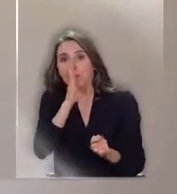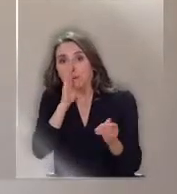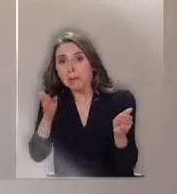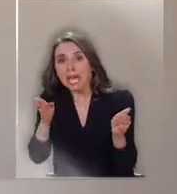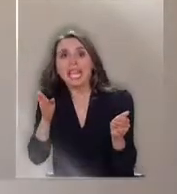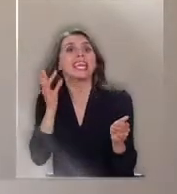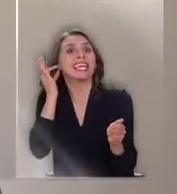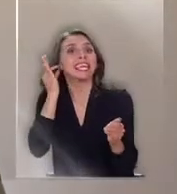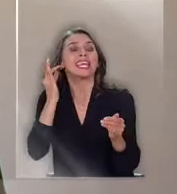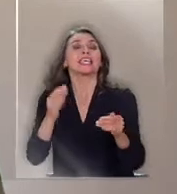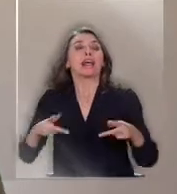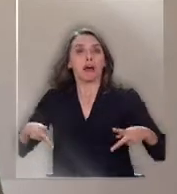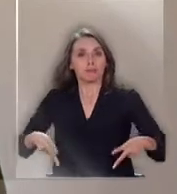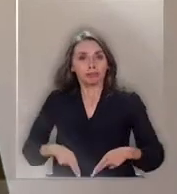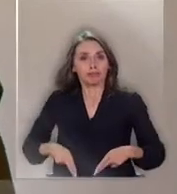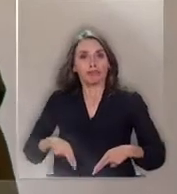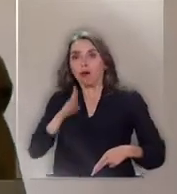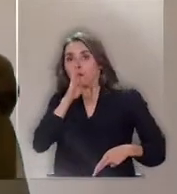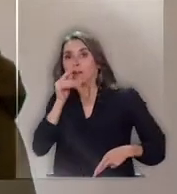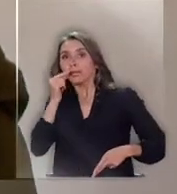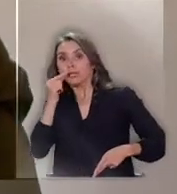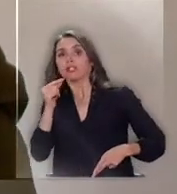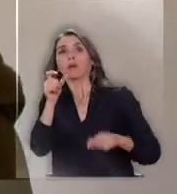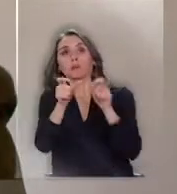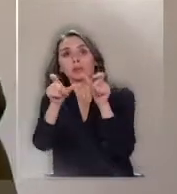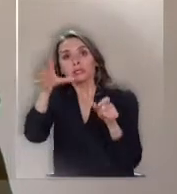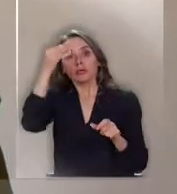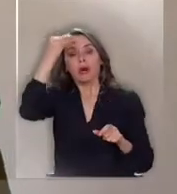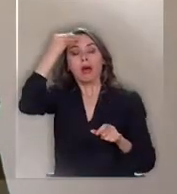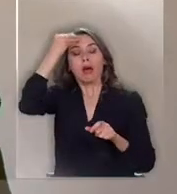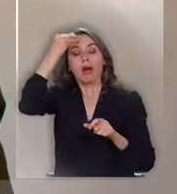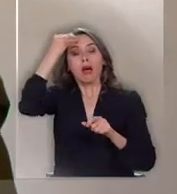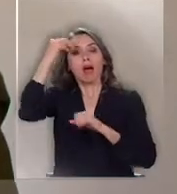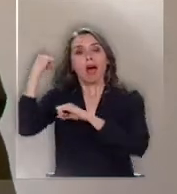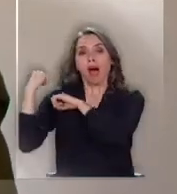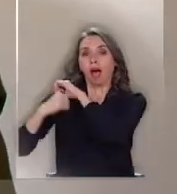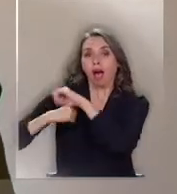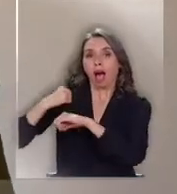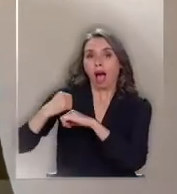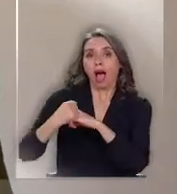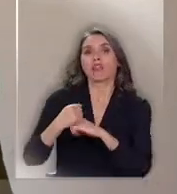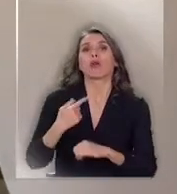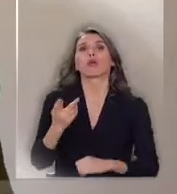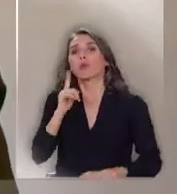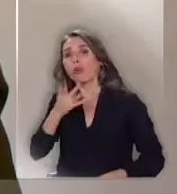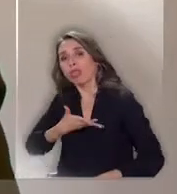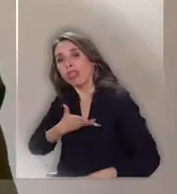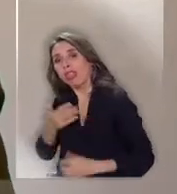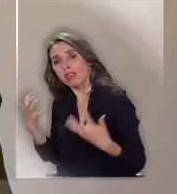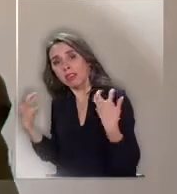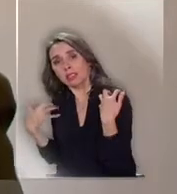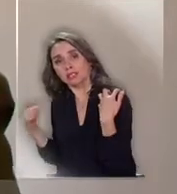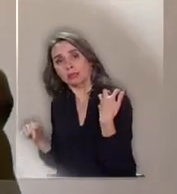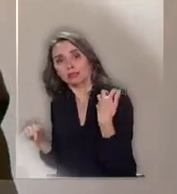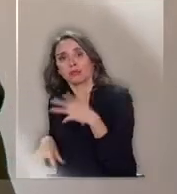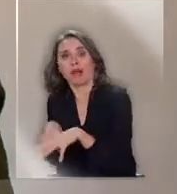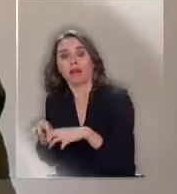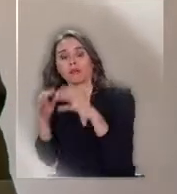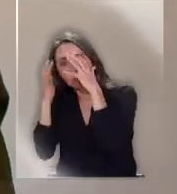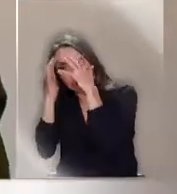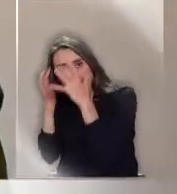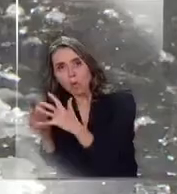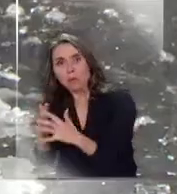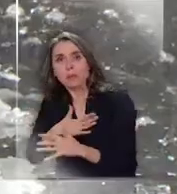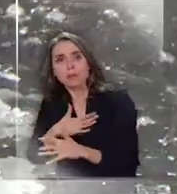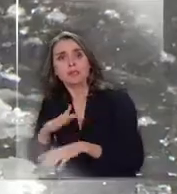también de que la gente ha tomado más conciencia a través de los años en tenencia responsable de mascota, o sea, está más preocupada por